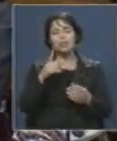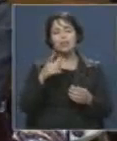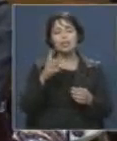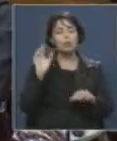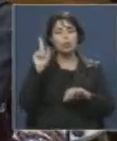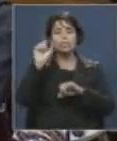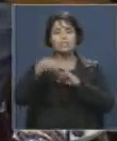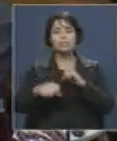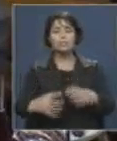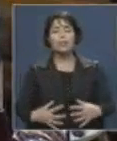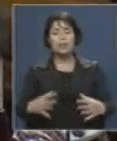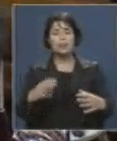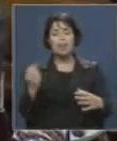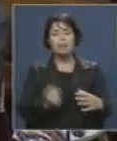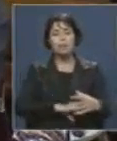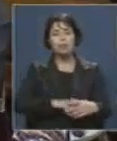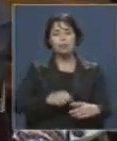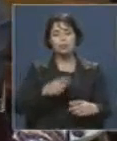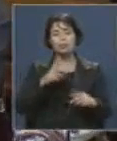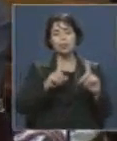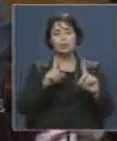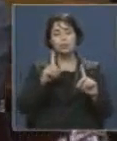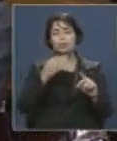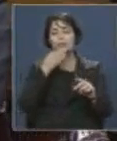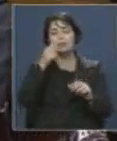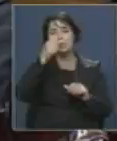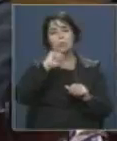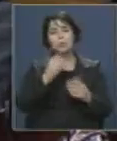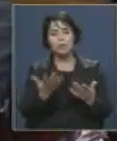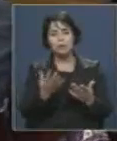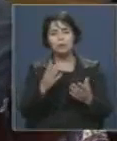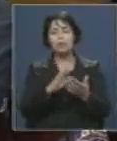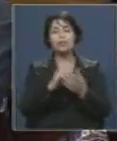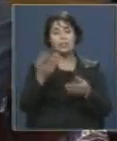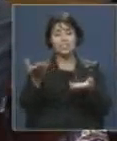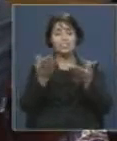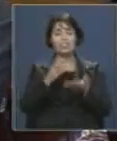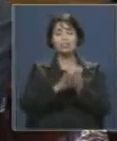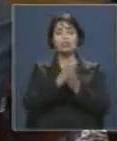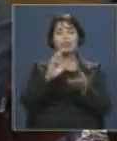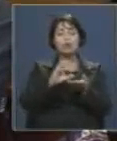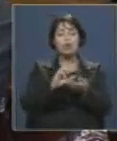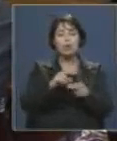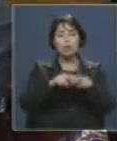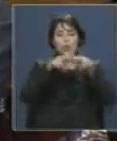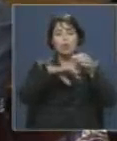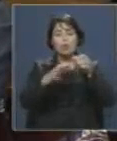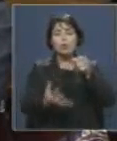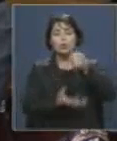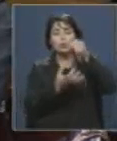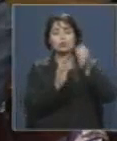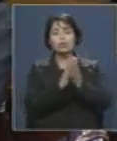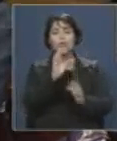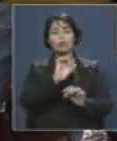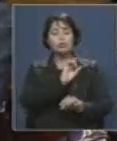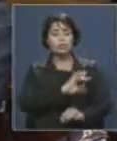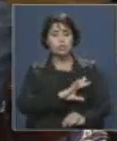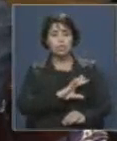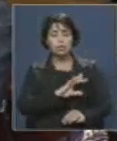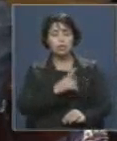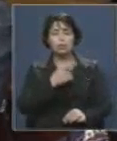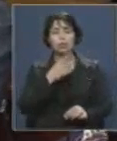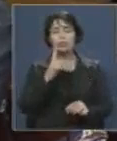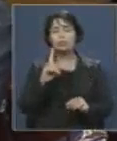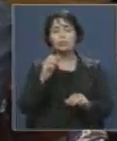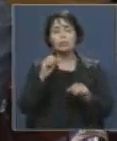de los privados, incluso en aquellos que no tenían problema en recibir recursos de todos los chilenos, era esperable que rechazarían la implementación de esta